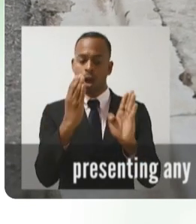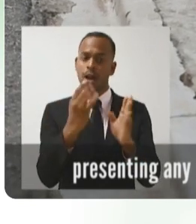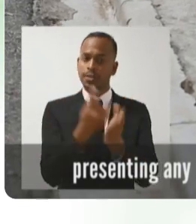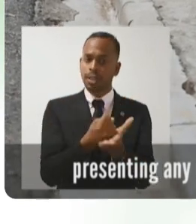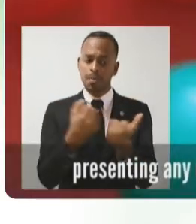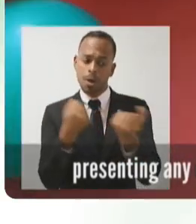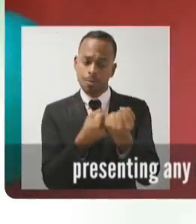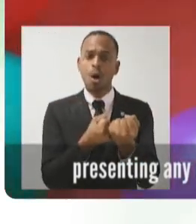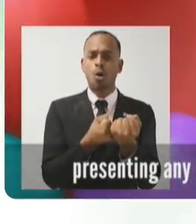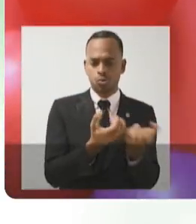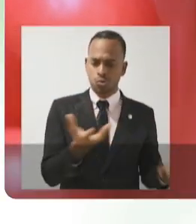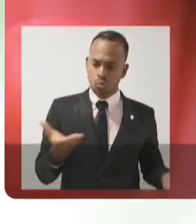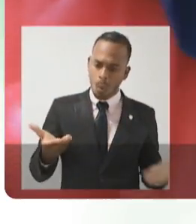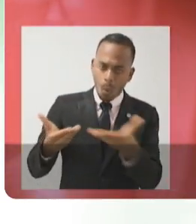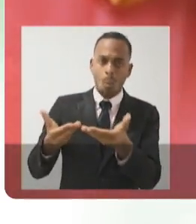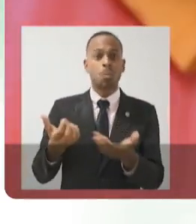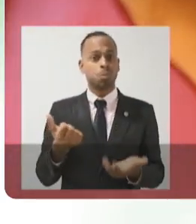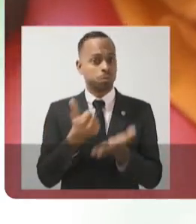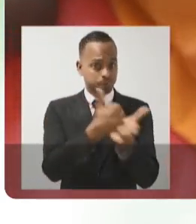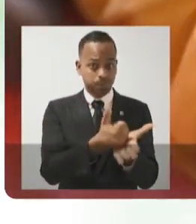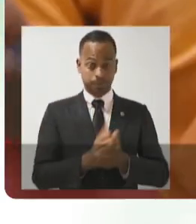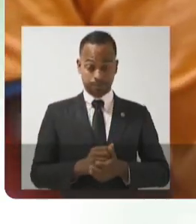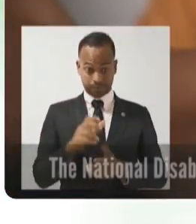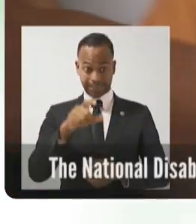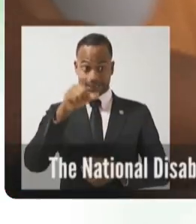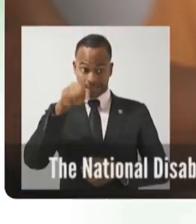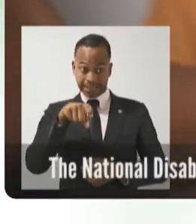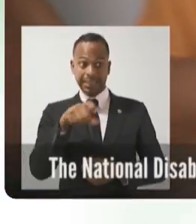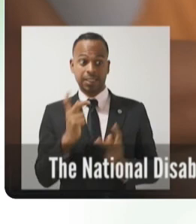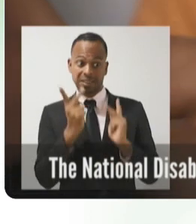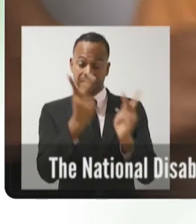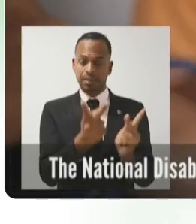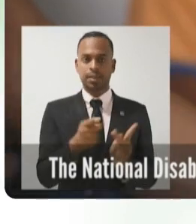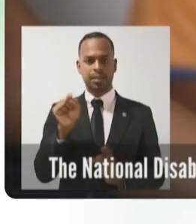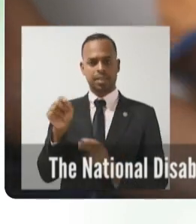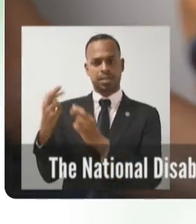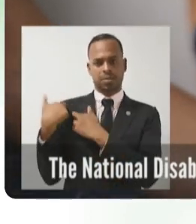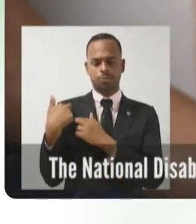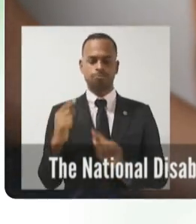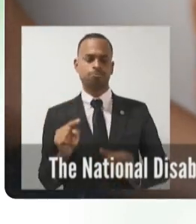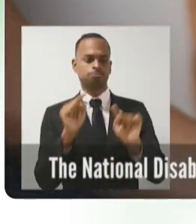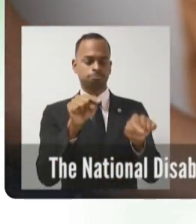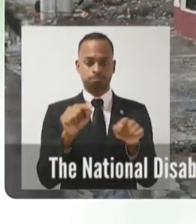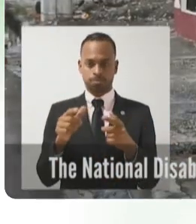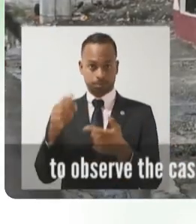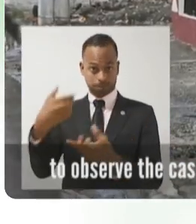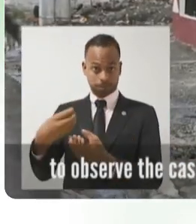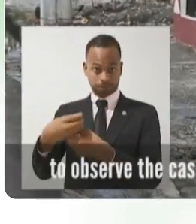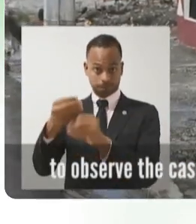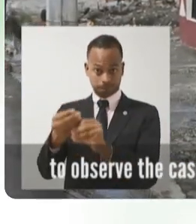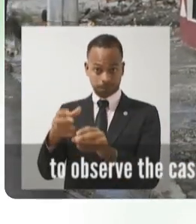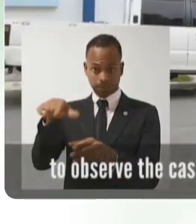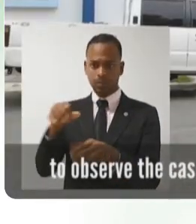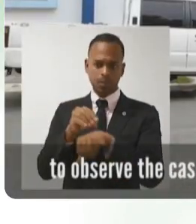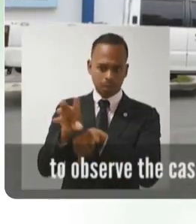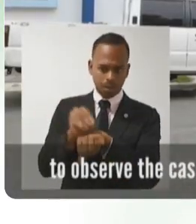puedan recibir la atención terapéutica. Cuando se identifica que es necesaria una visita técnica, la técnico nacional asiste al centro,